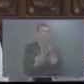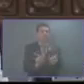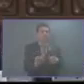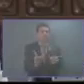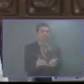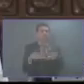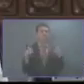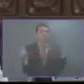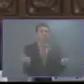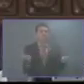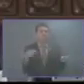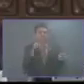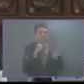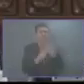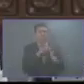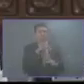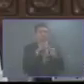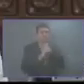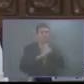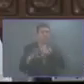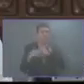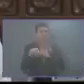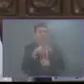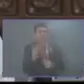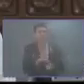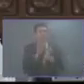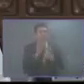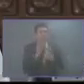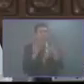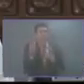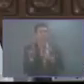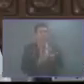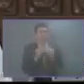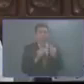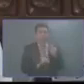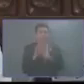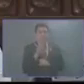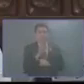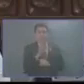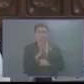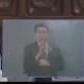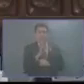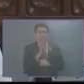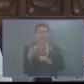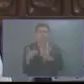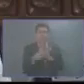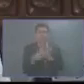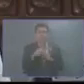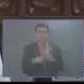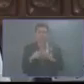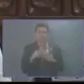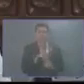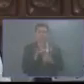Hoy, un reportaje donde dice que estamos minimizando las cuatro demandas que tiene